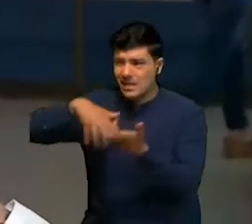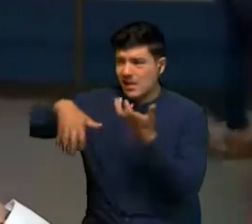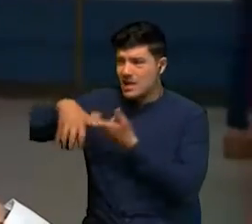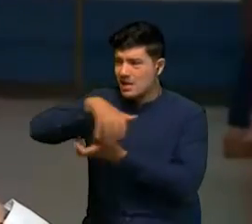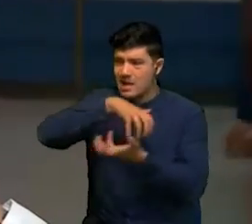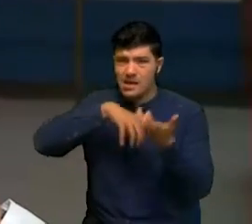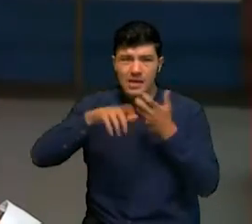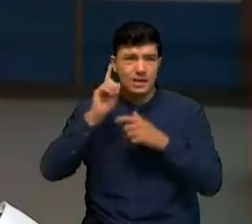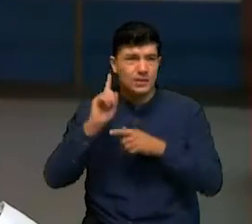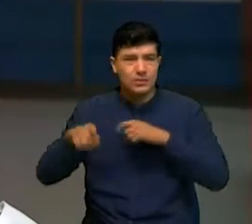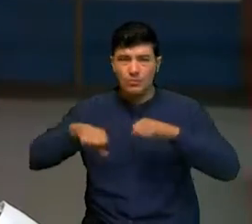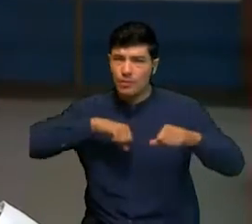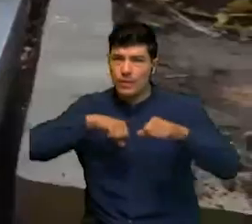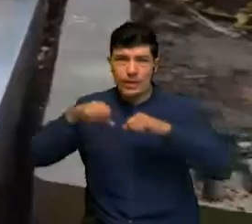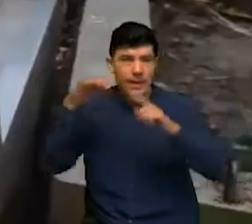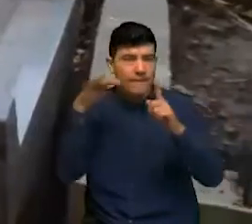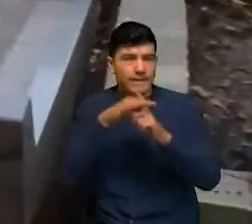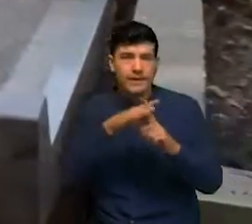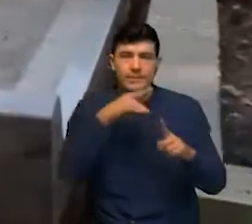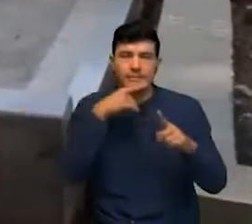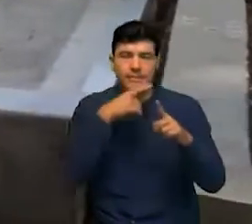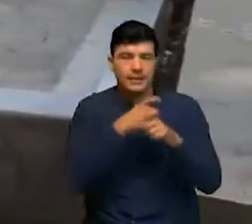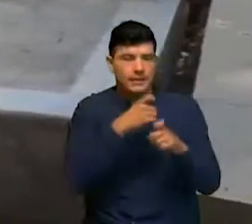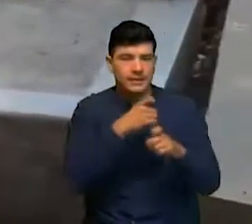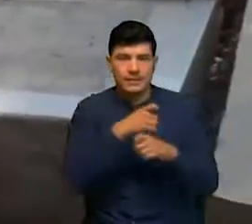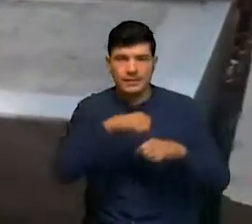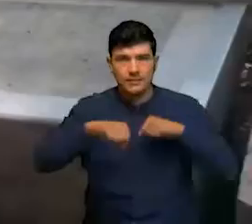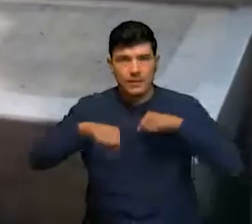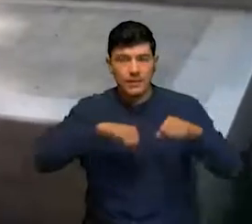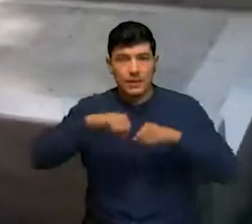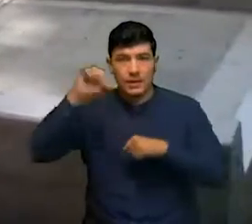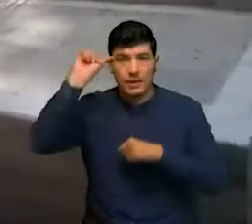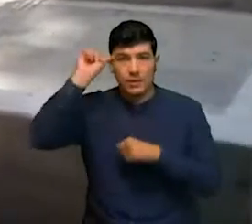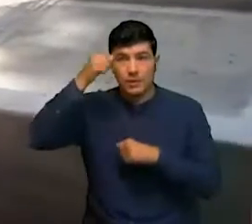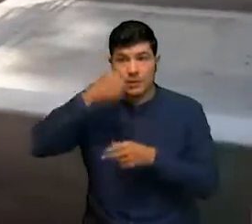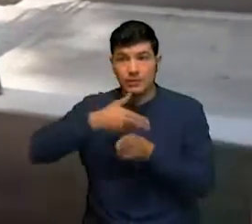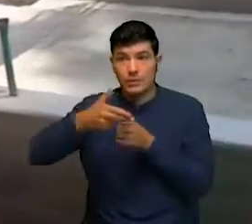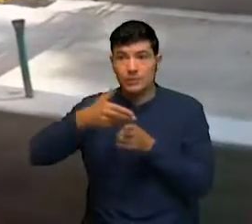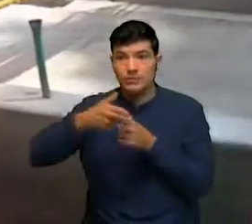la movilidad va a ser más conflictiva. Se recuerda que para este